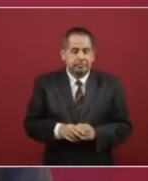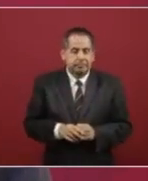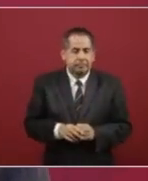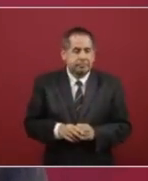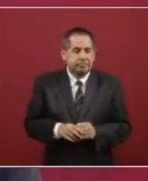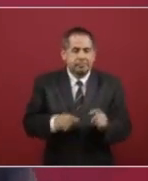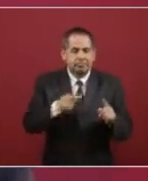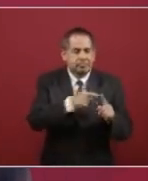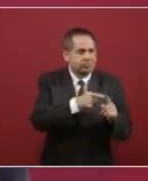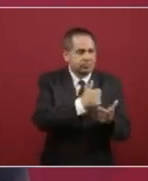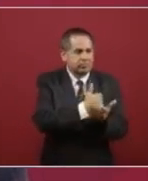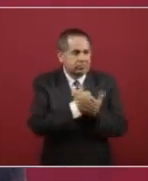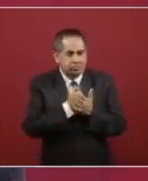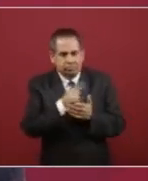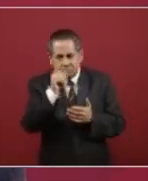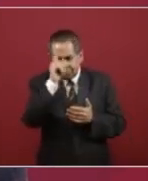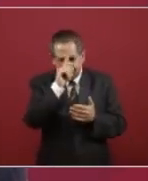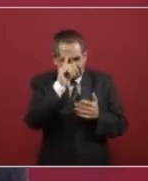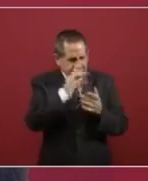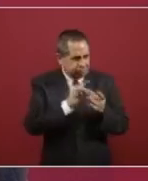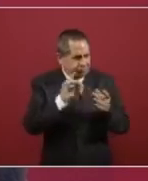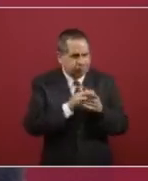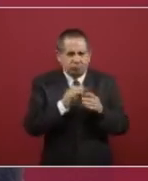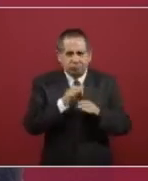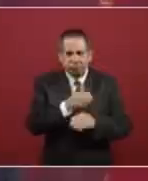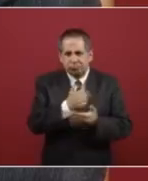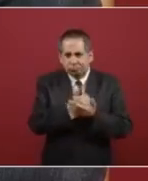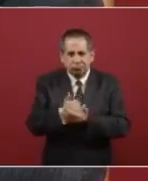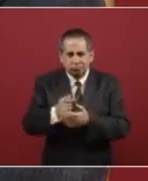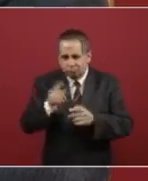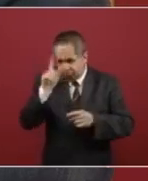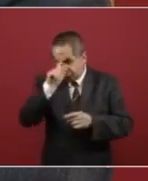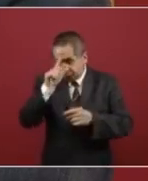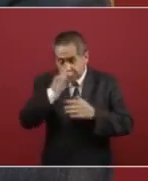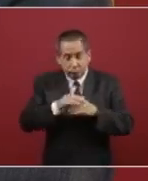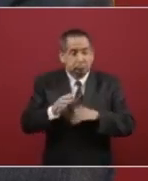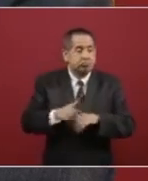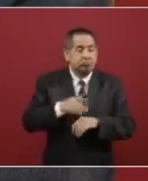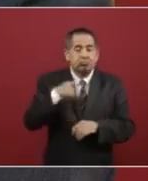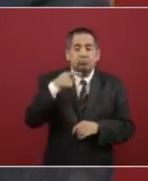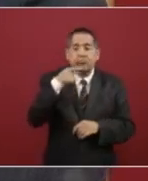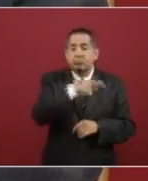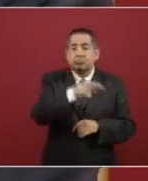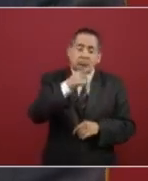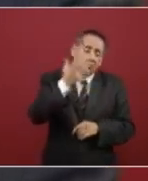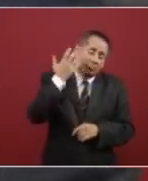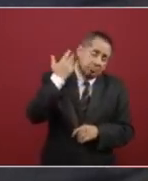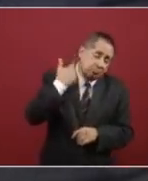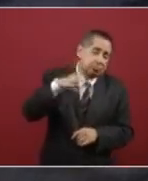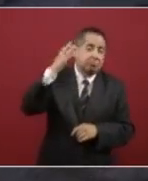él nos está ayudando en esto, porque a él le tocó